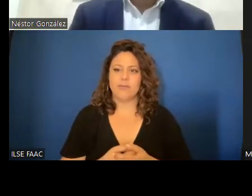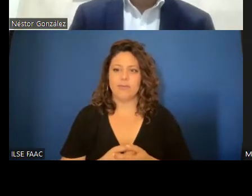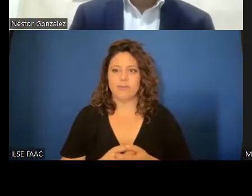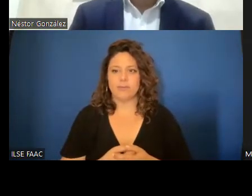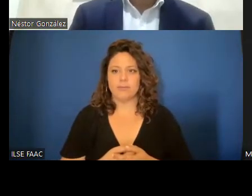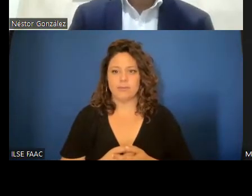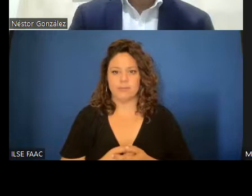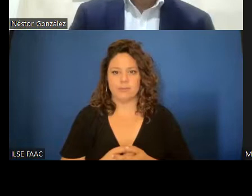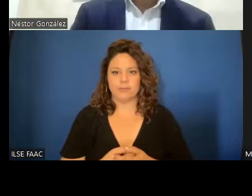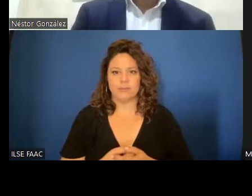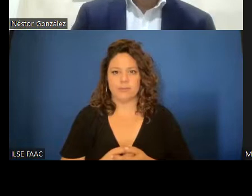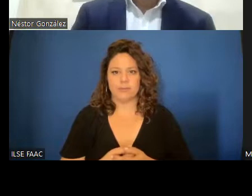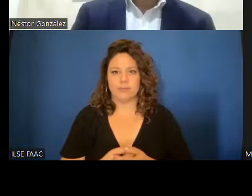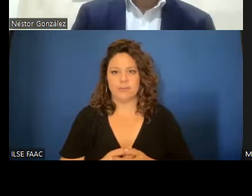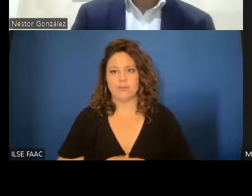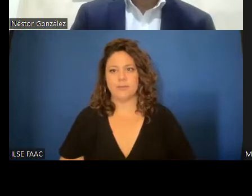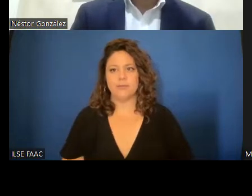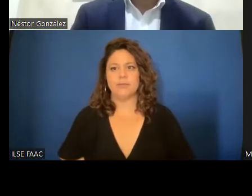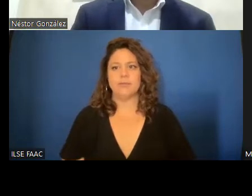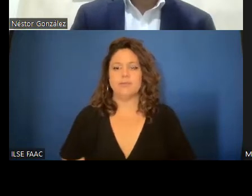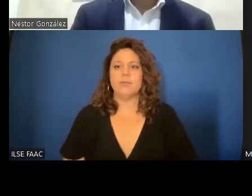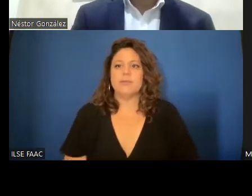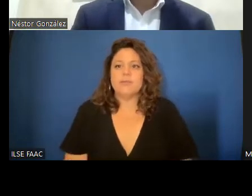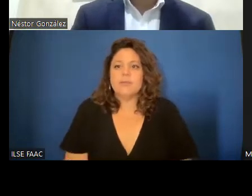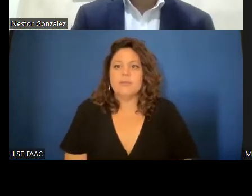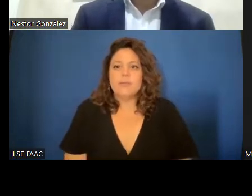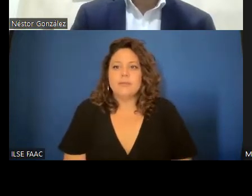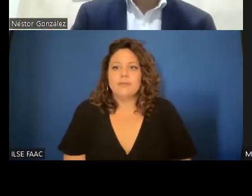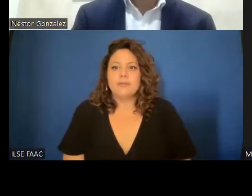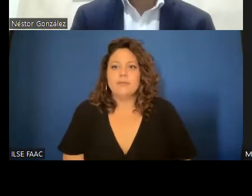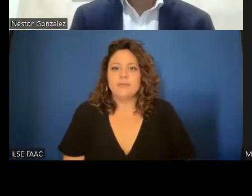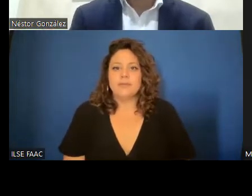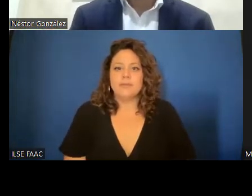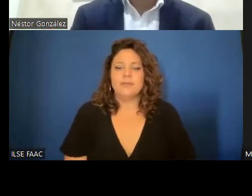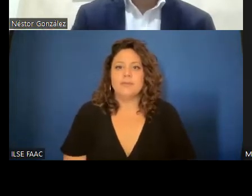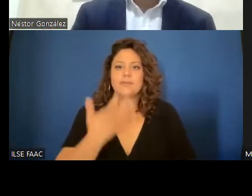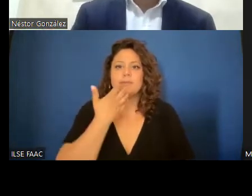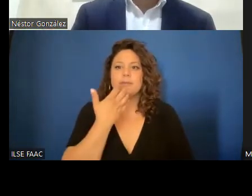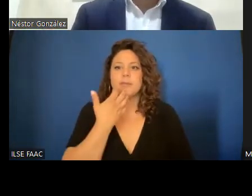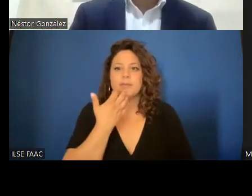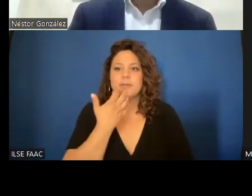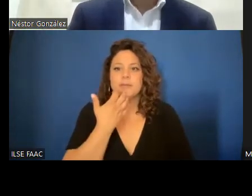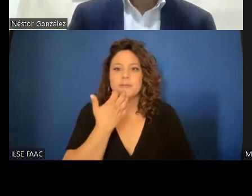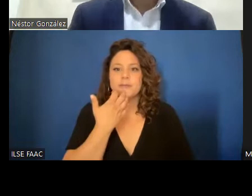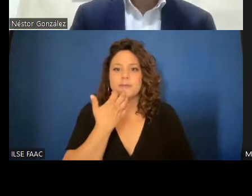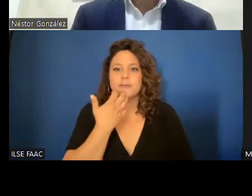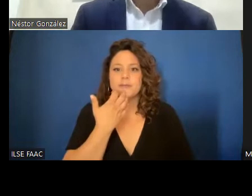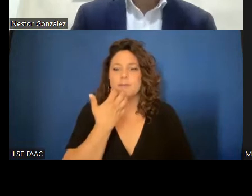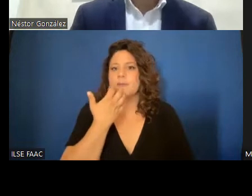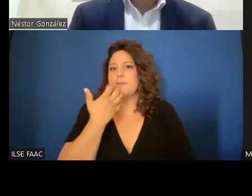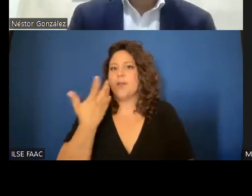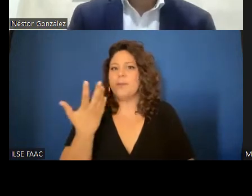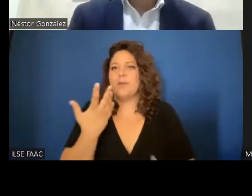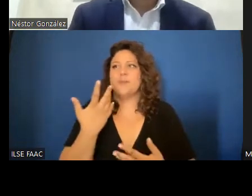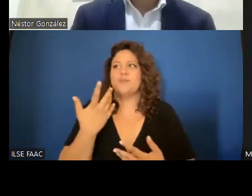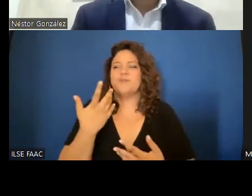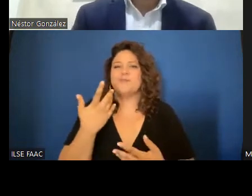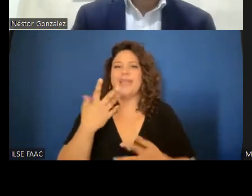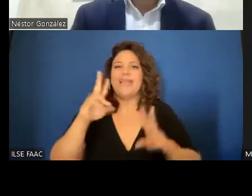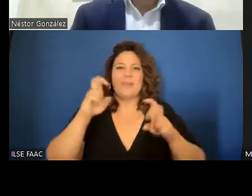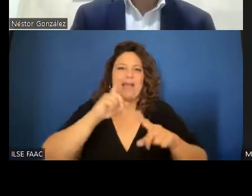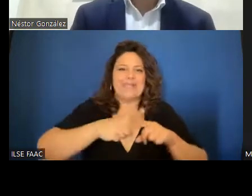puestos de trabajo, exigía un título muy concreto en el que no venía ni siquiera establecido